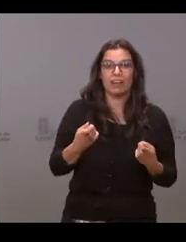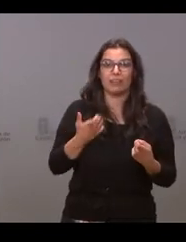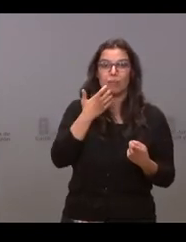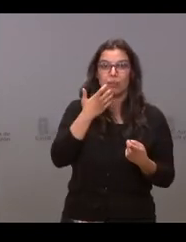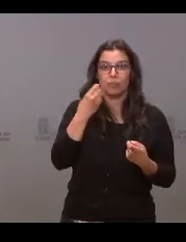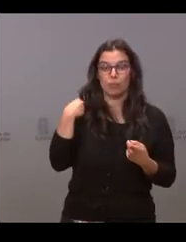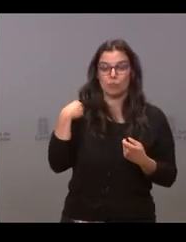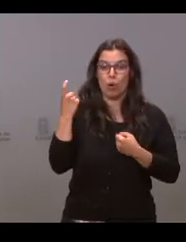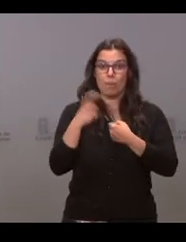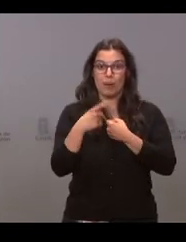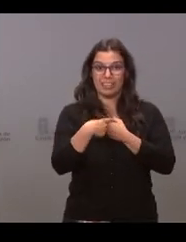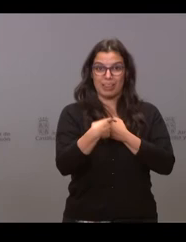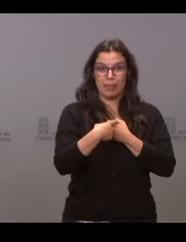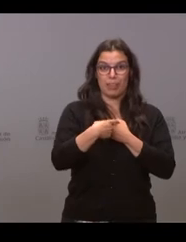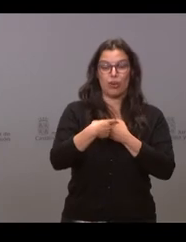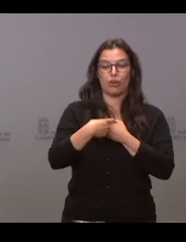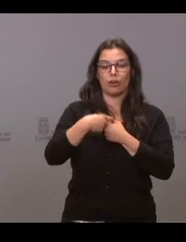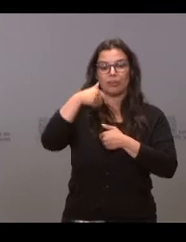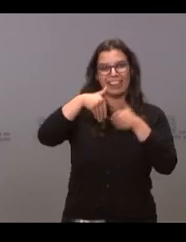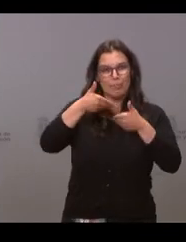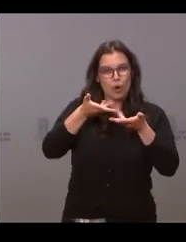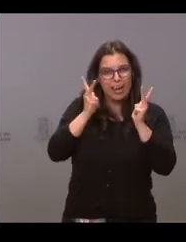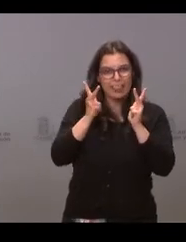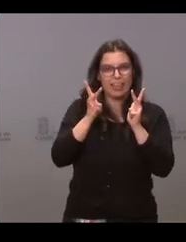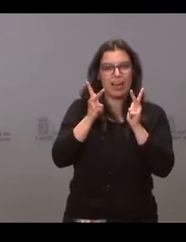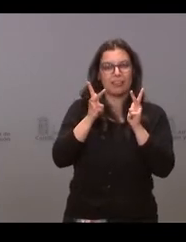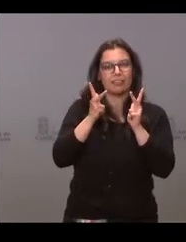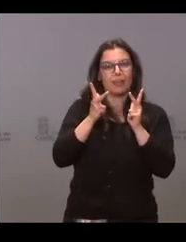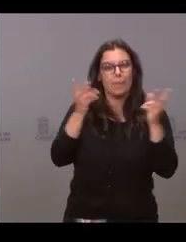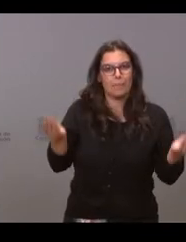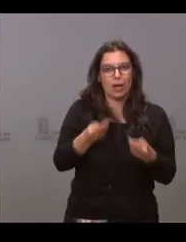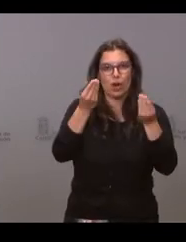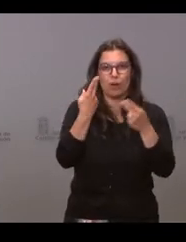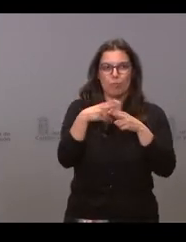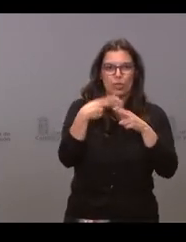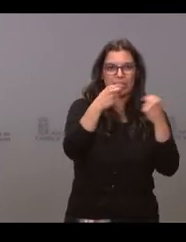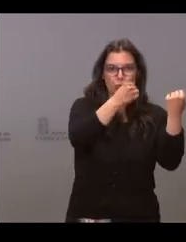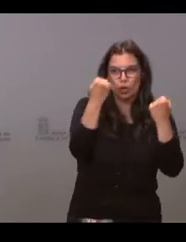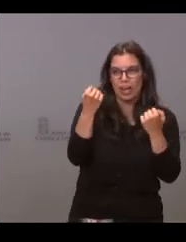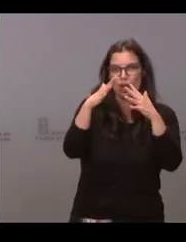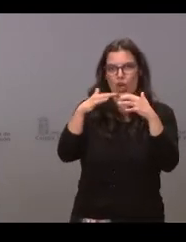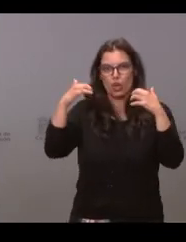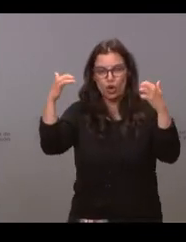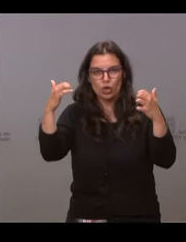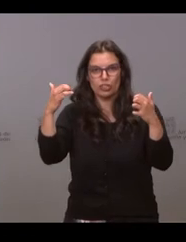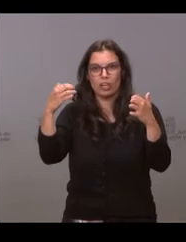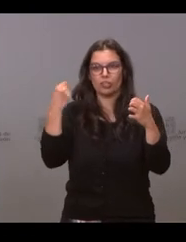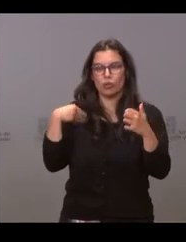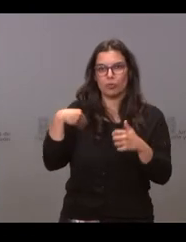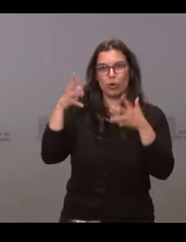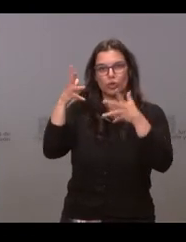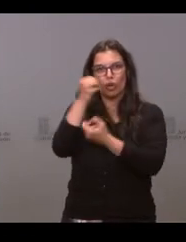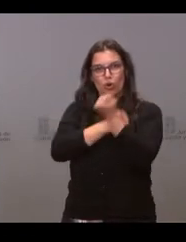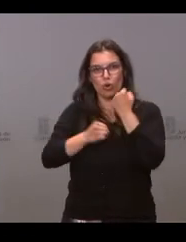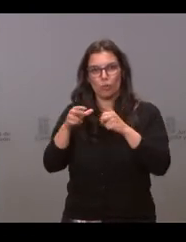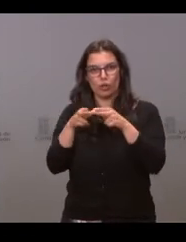participativa y representativa en distintos foros en la política institucional en las cortes de castilla y león en el propio cs es momento también